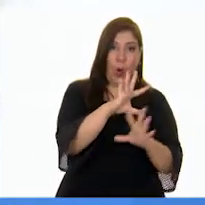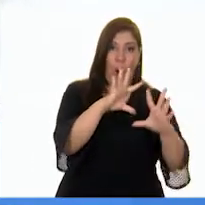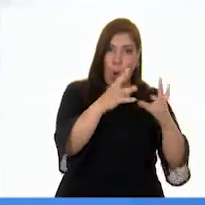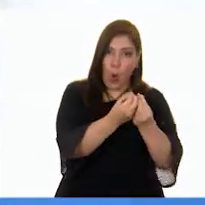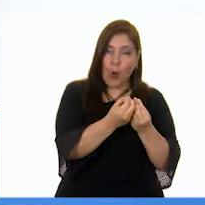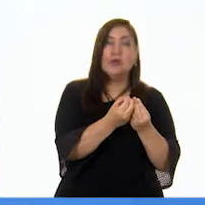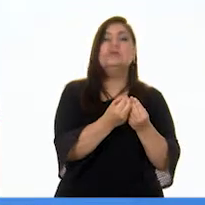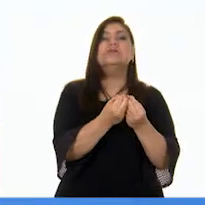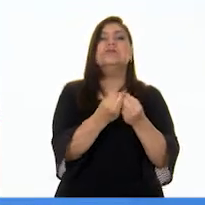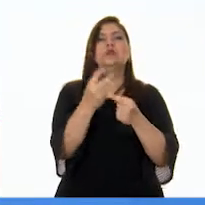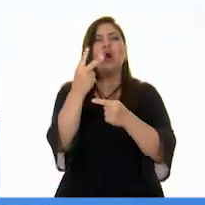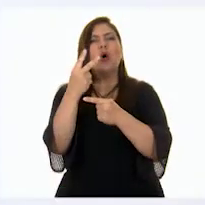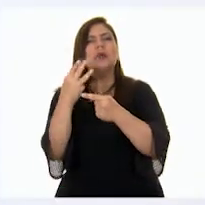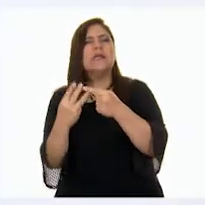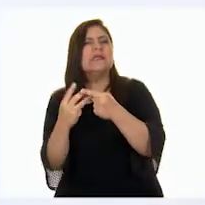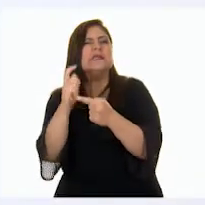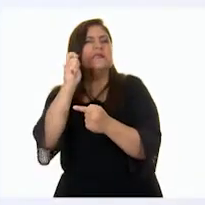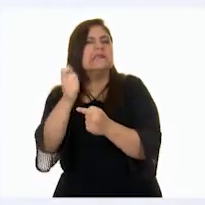24.